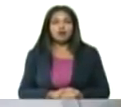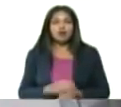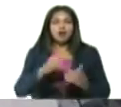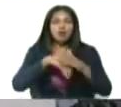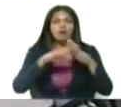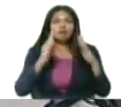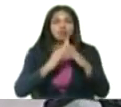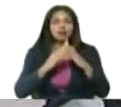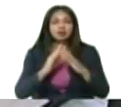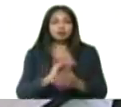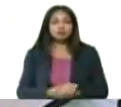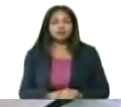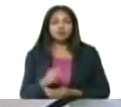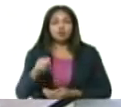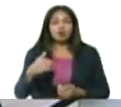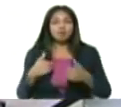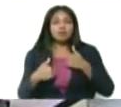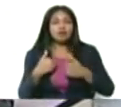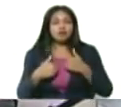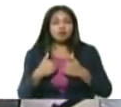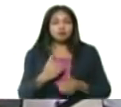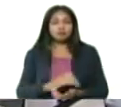reforzar. Hoy miércoles